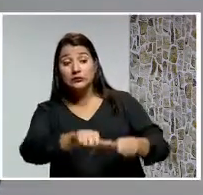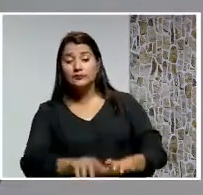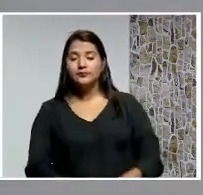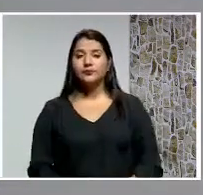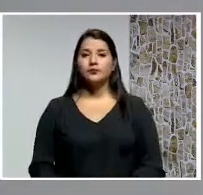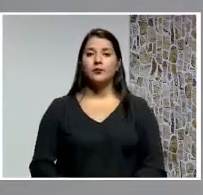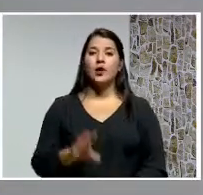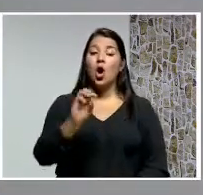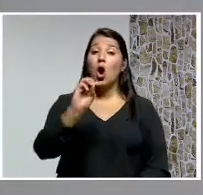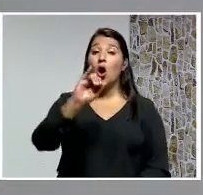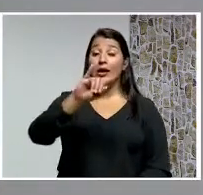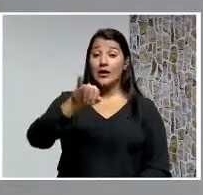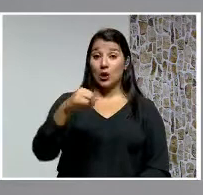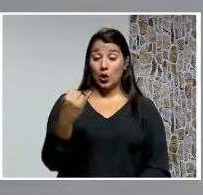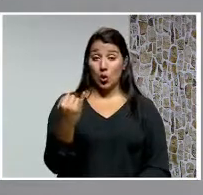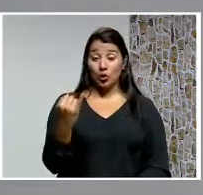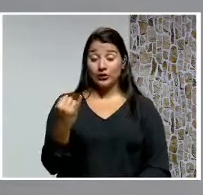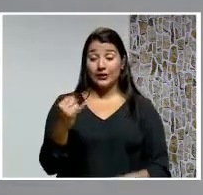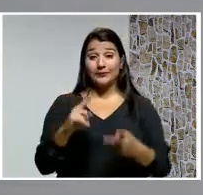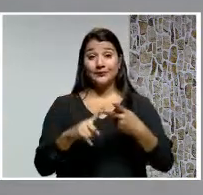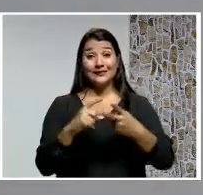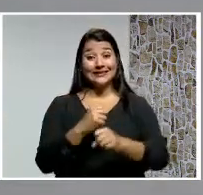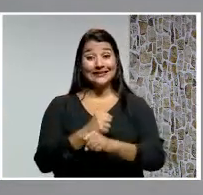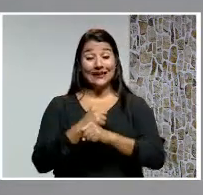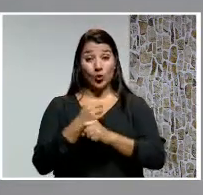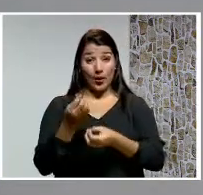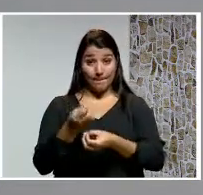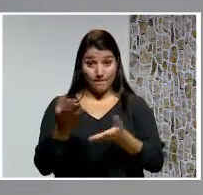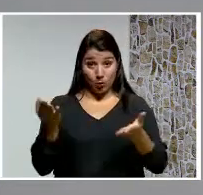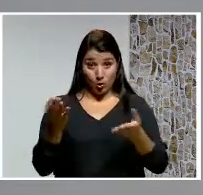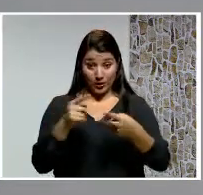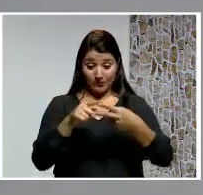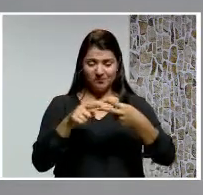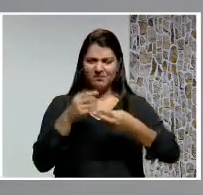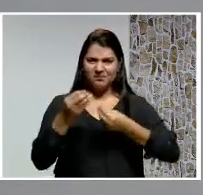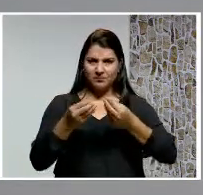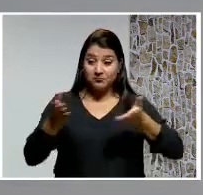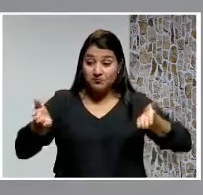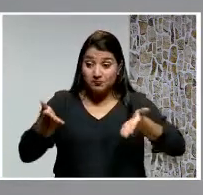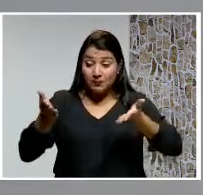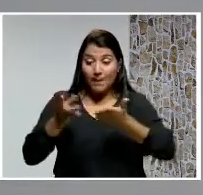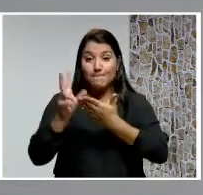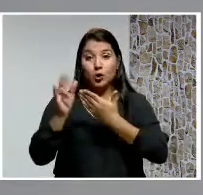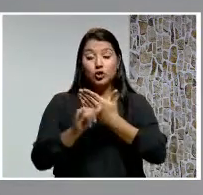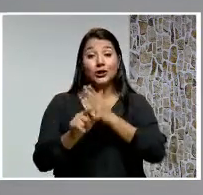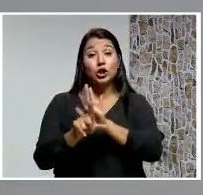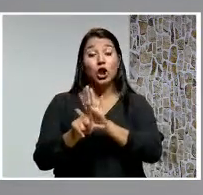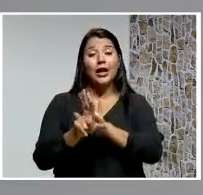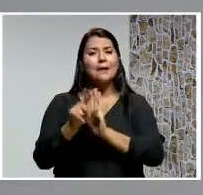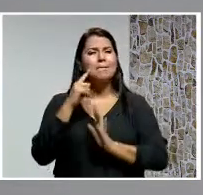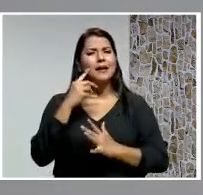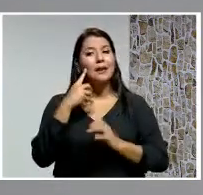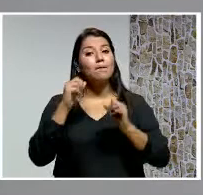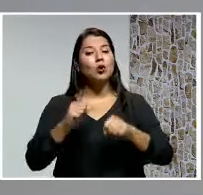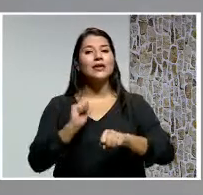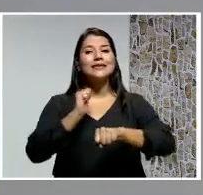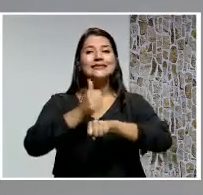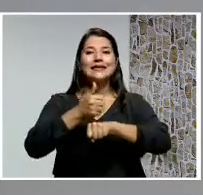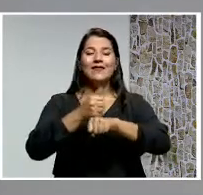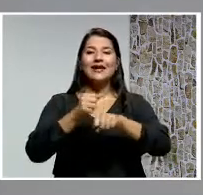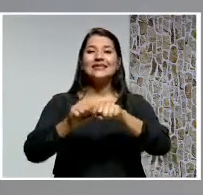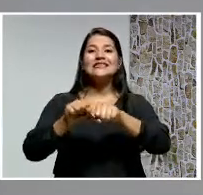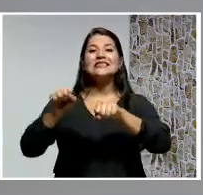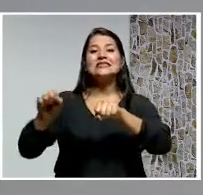El Organismo de Investigación Judicial y Seguridad Pública impulsan un proyecto de ley, para establecer una